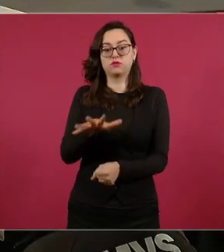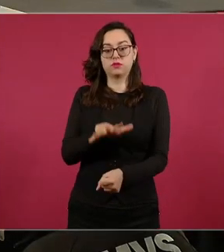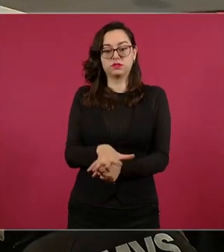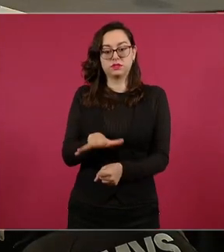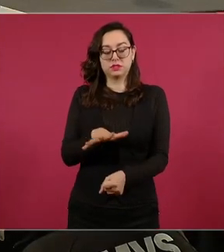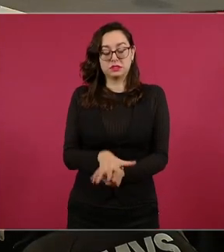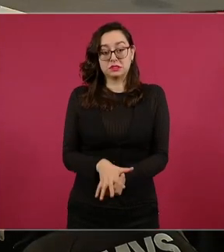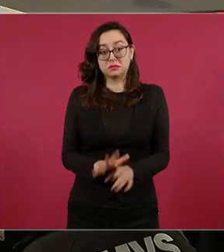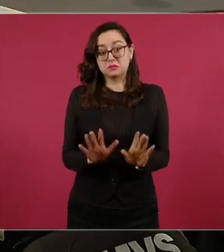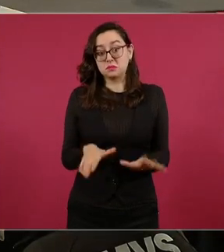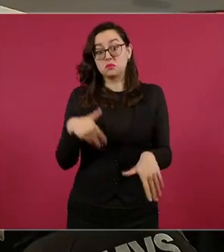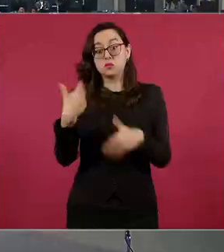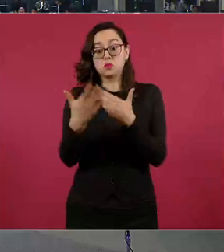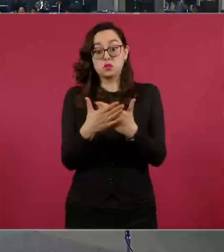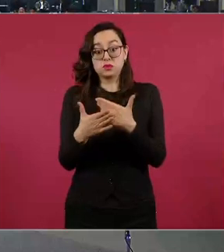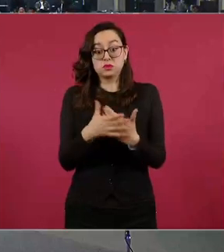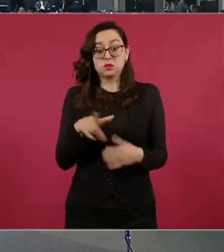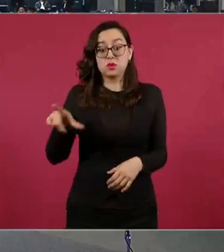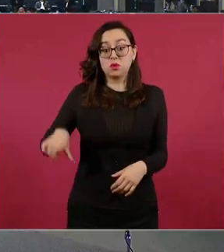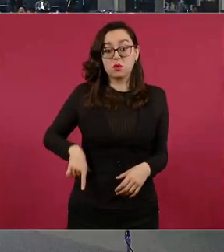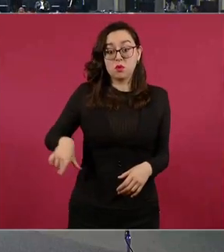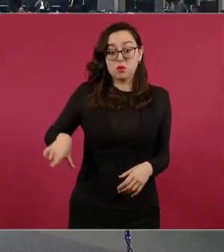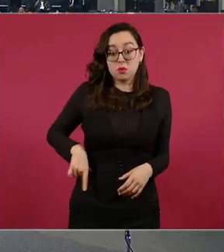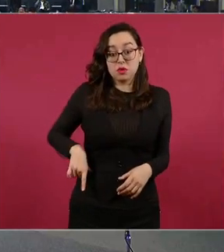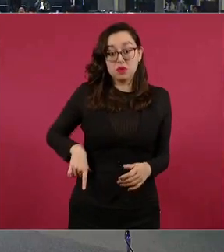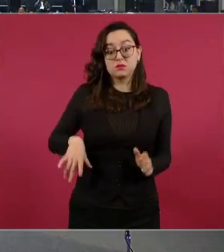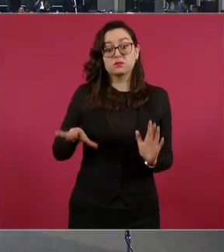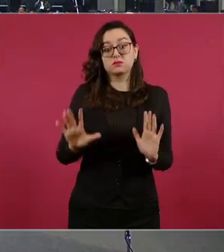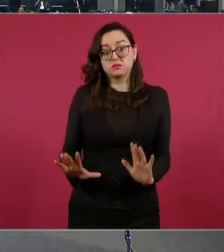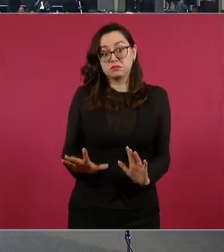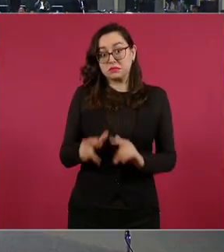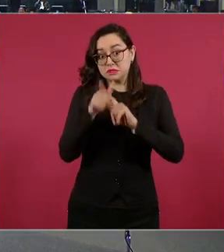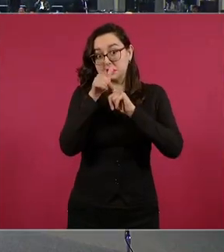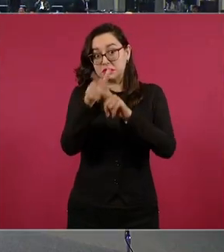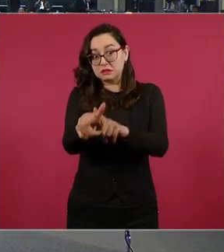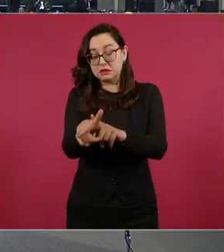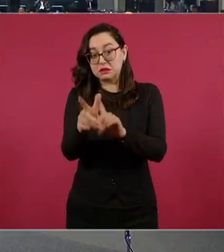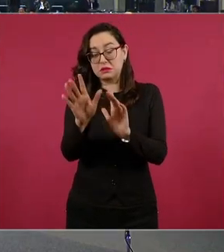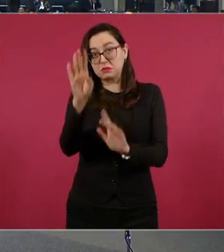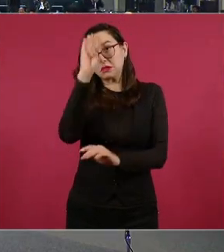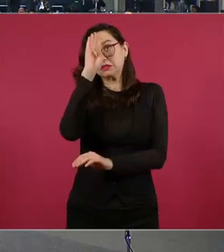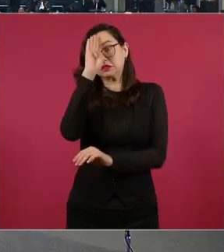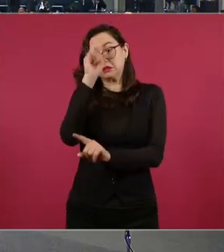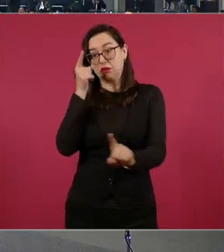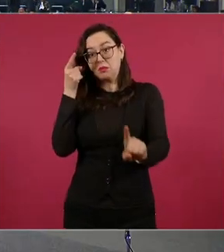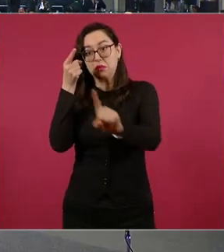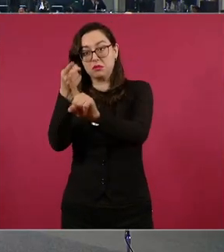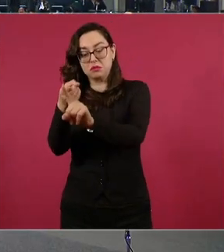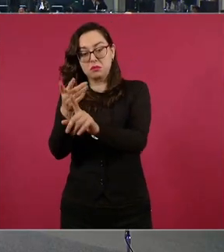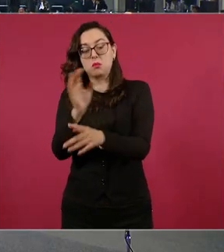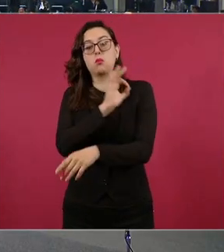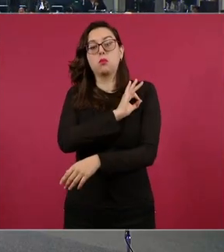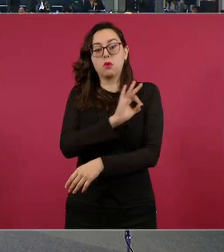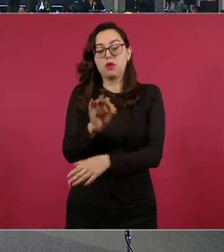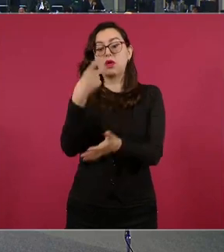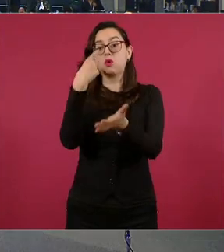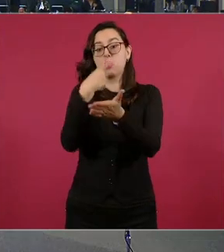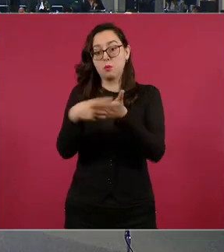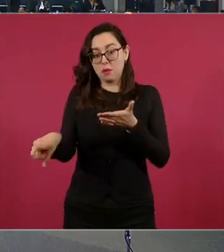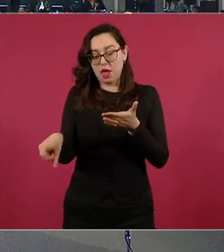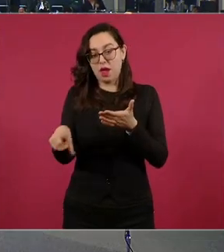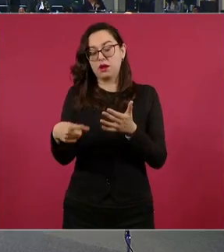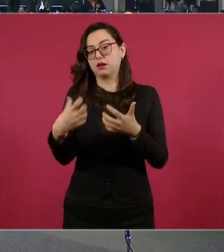hablábamos ayer de tres opciones, comprar una nueva refinería, construir una nueva refinería o